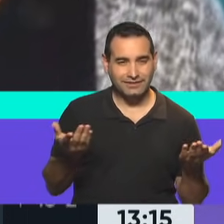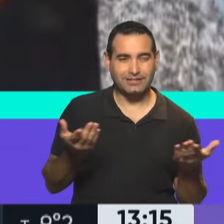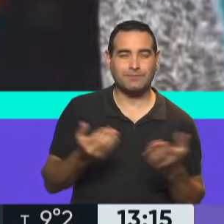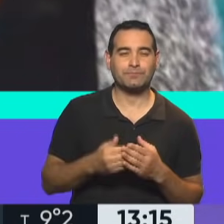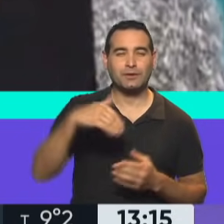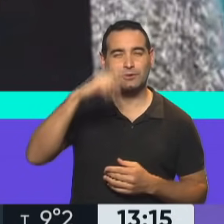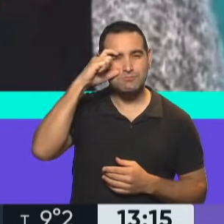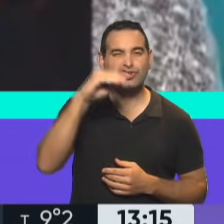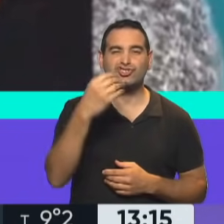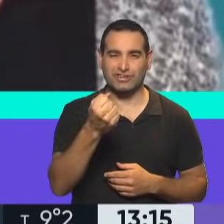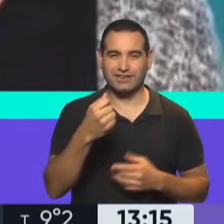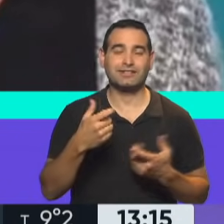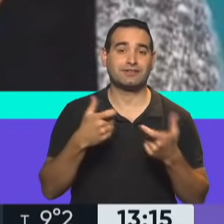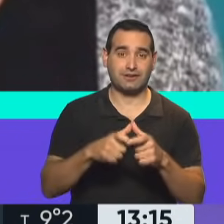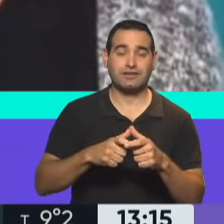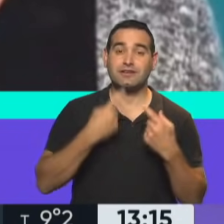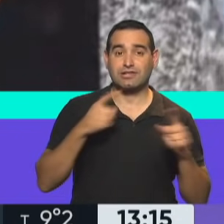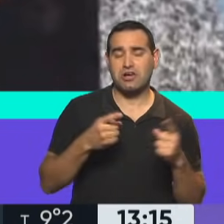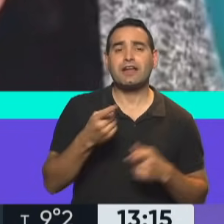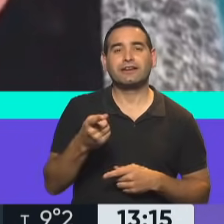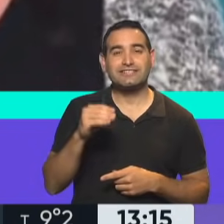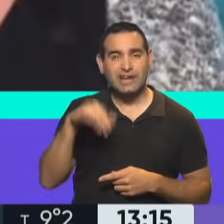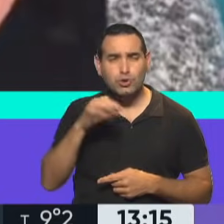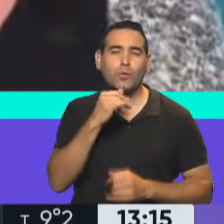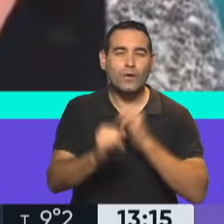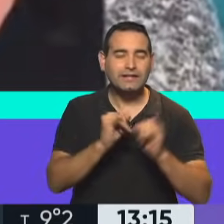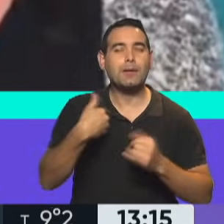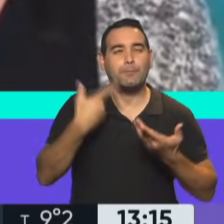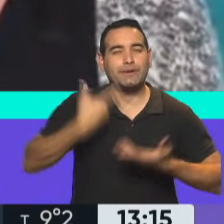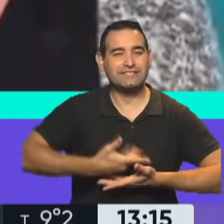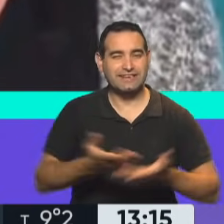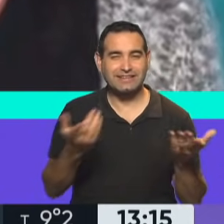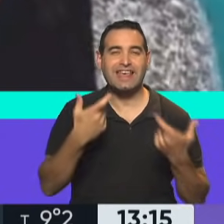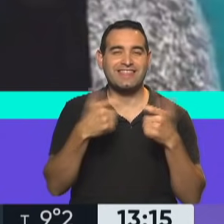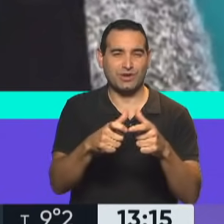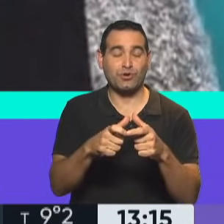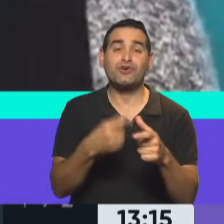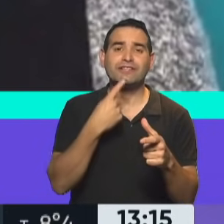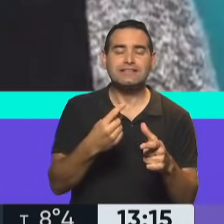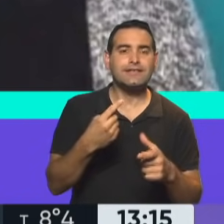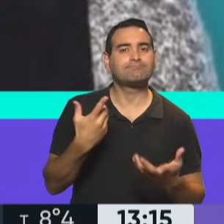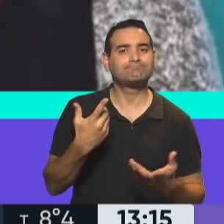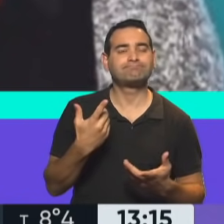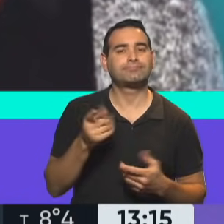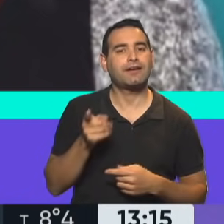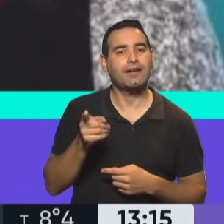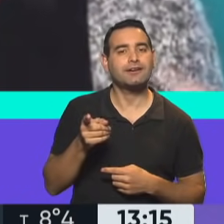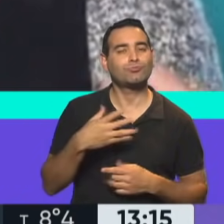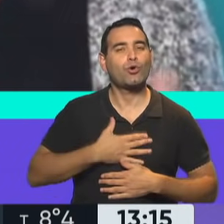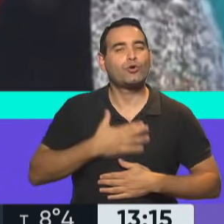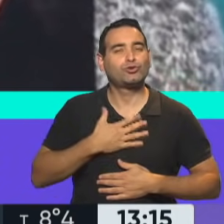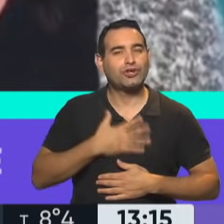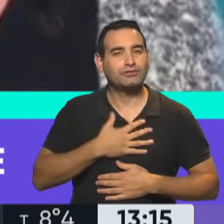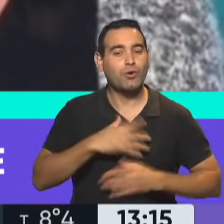Mecha. Y cuando habló de Mecha, Chano contaba que estaba presentando esto que va a ser su próximo disco y decía que estaba muy contento